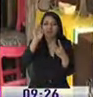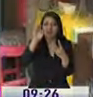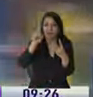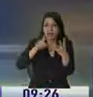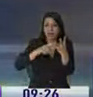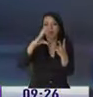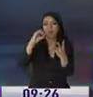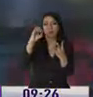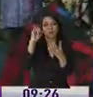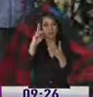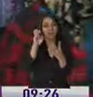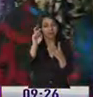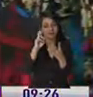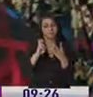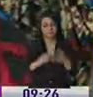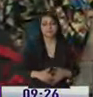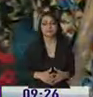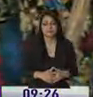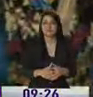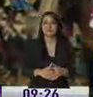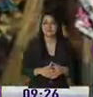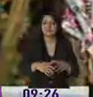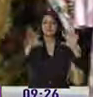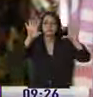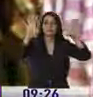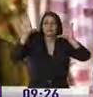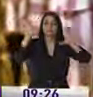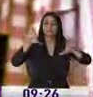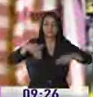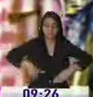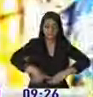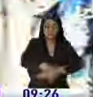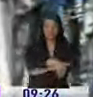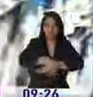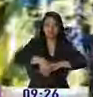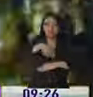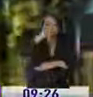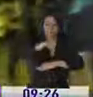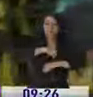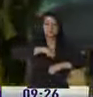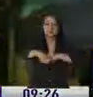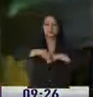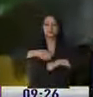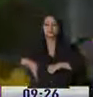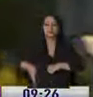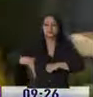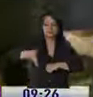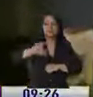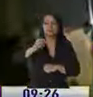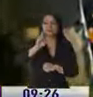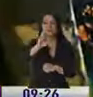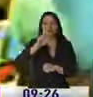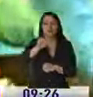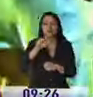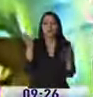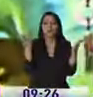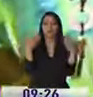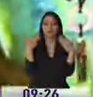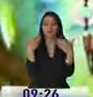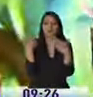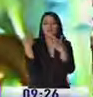Verde. Esta galería, ubicada en las calles Primero de Mayo García Moreno en Guayaquil, está a cargo de la Asociación